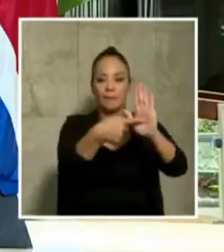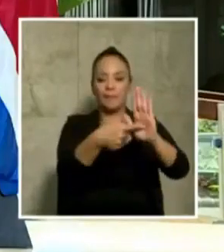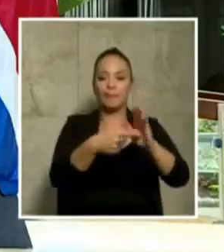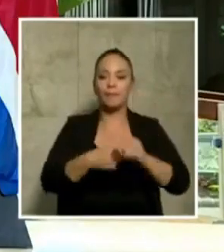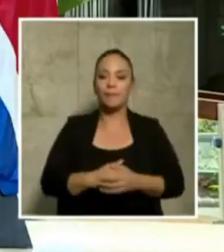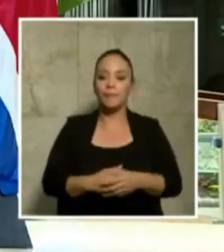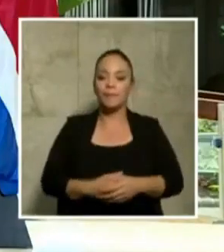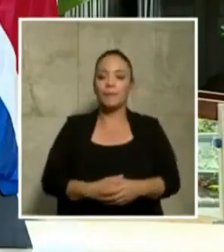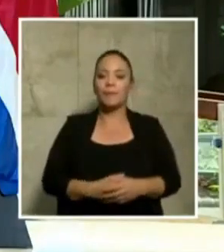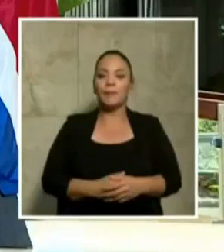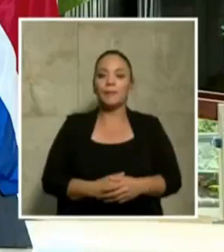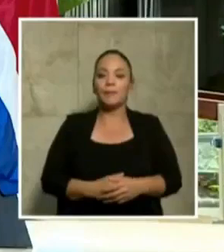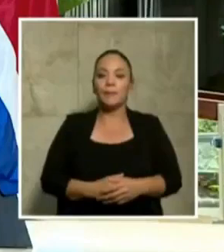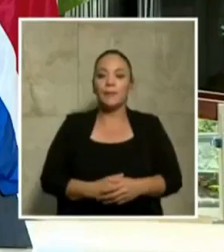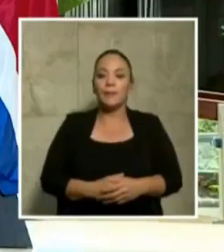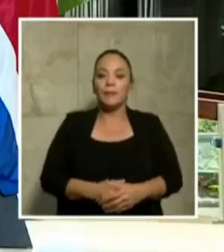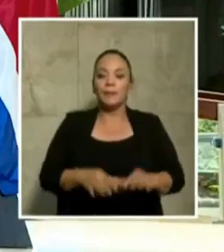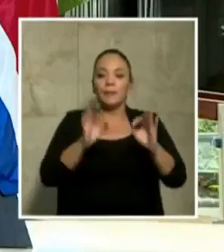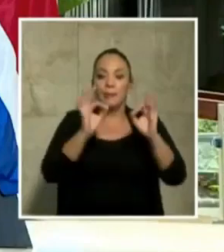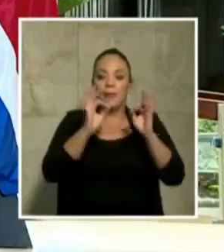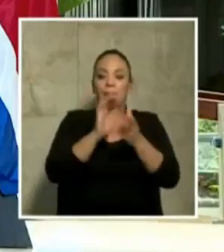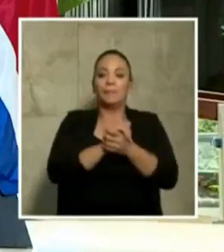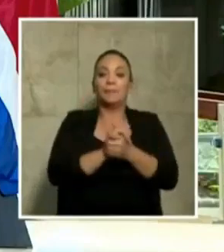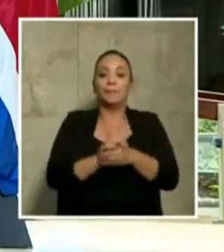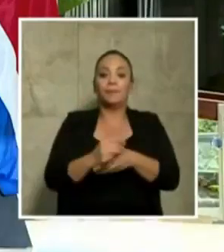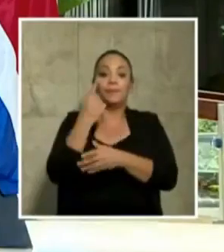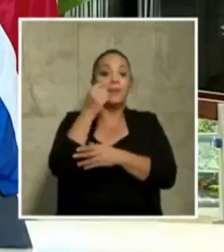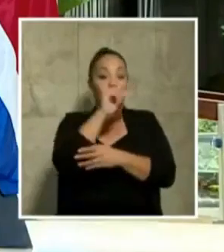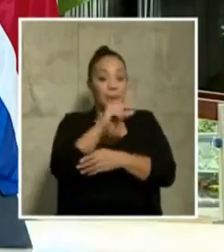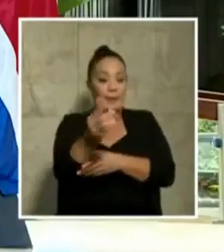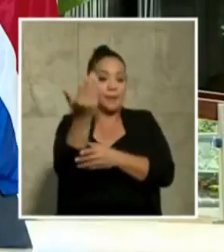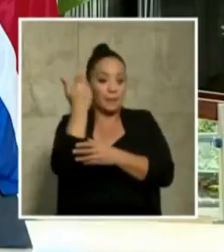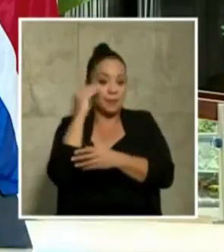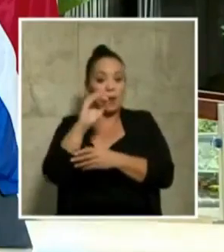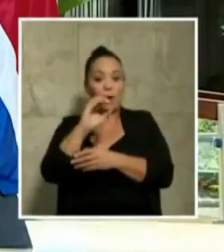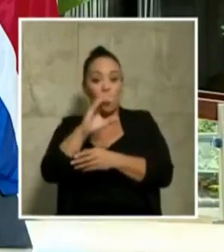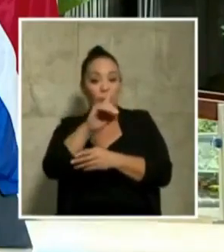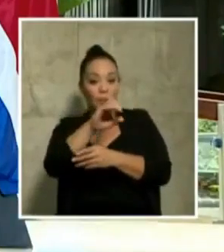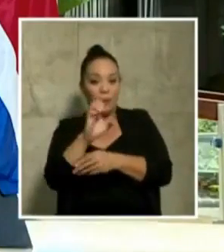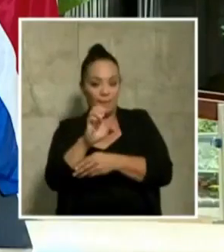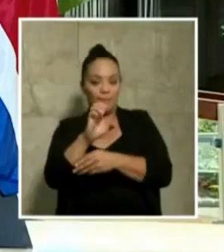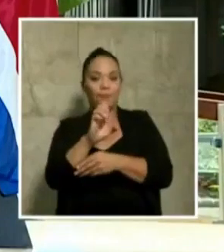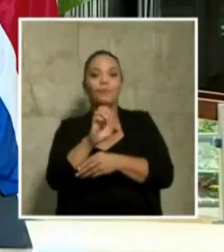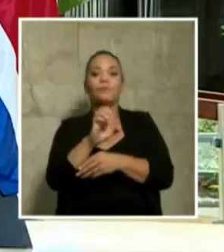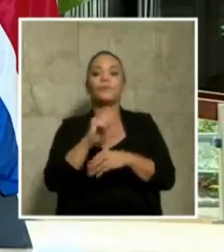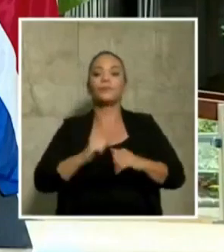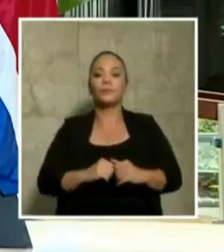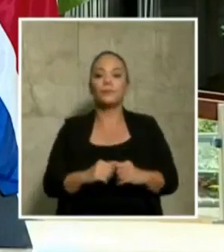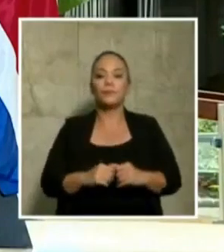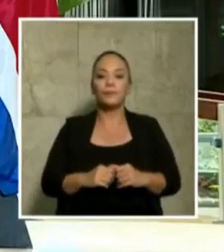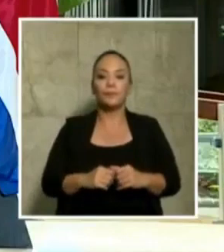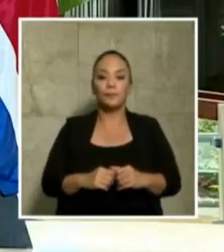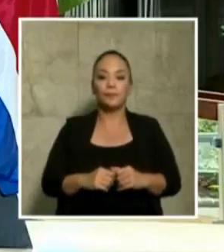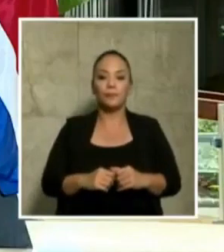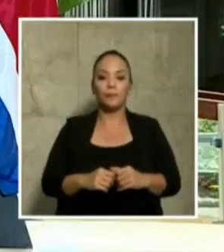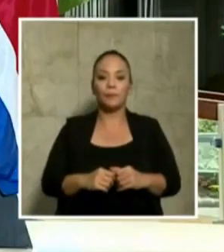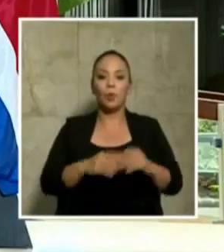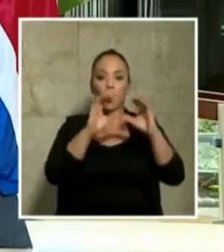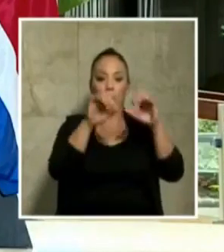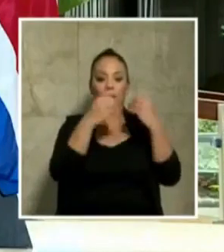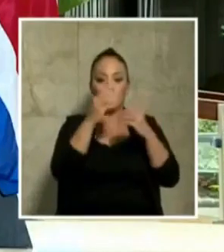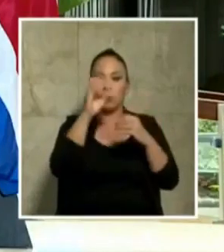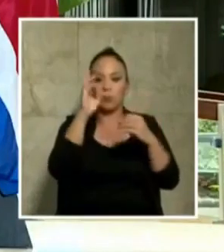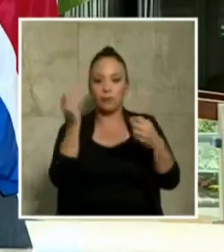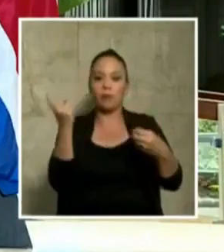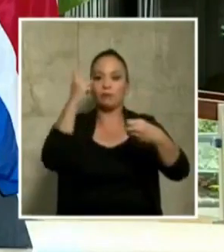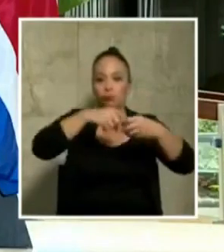La primera es que la semana pasada la OCDE, la organización a la que Costa Rica pertenece,